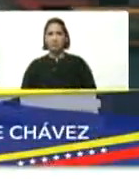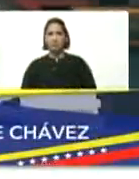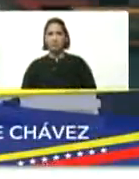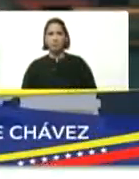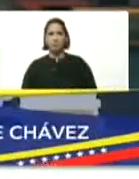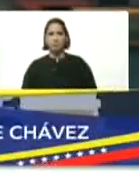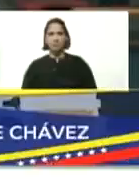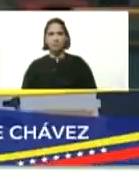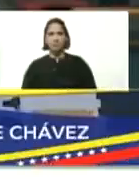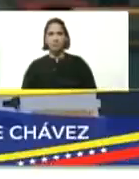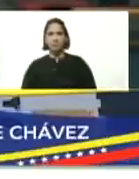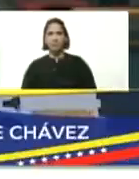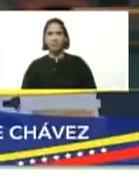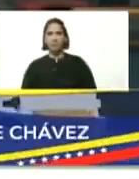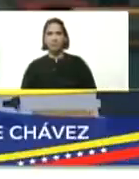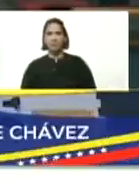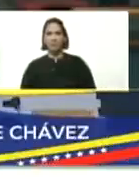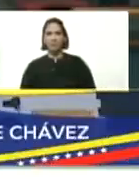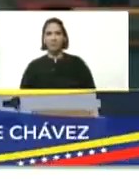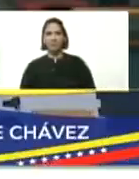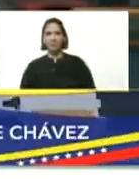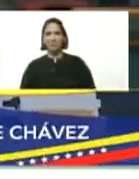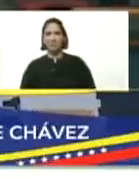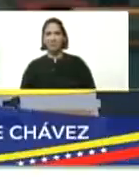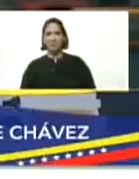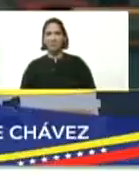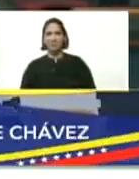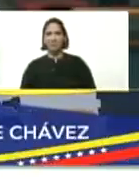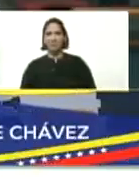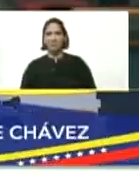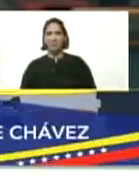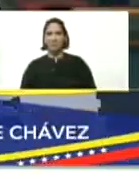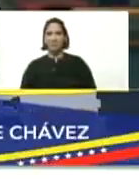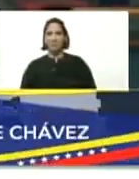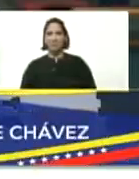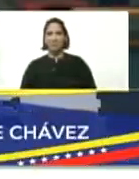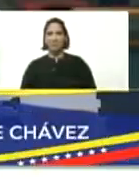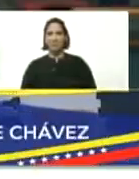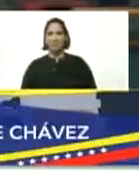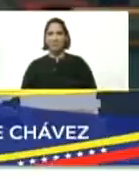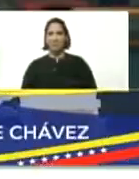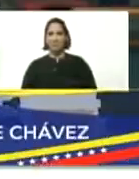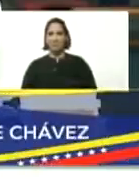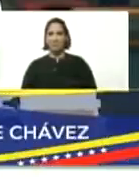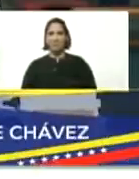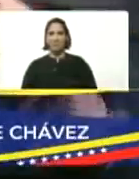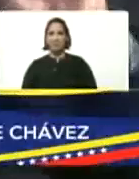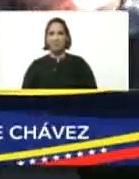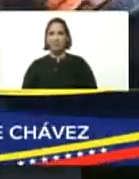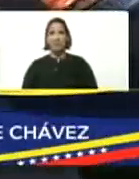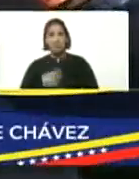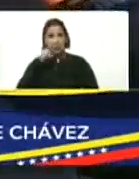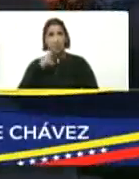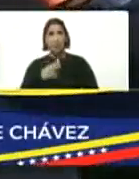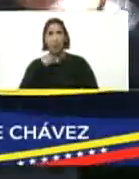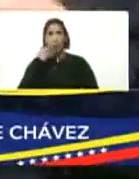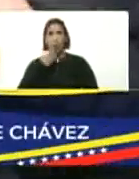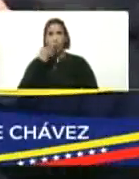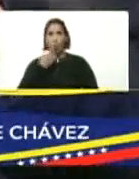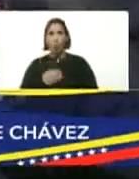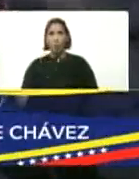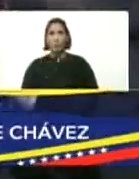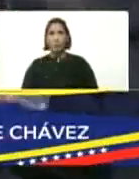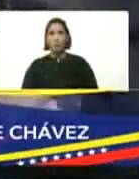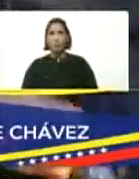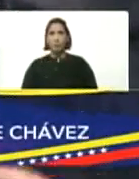Frazo. No, presidente. Sí, ¿a quién? Chamo, Tico del Periquito. Te ves joven, vale, no se te ve ni una